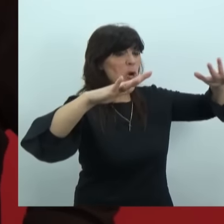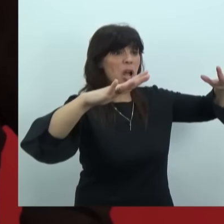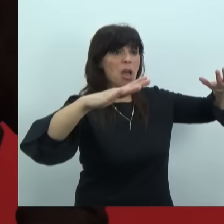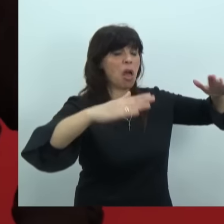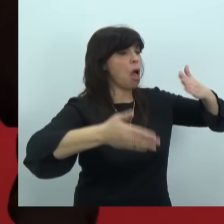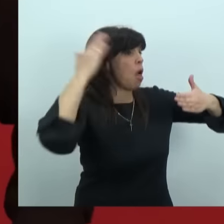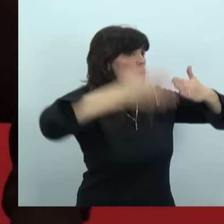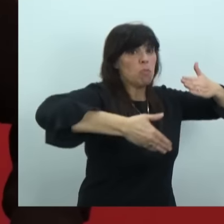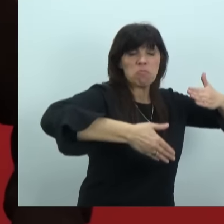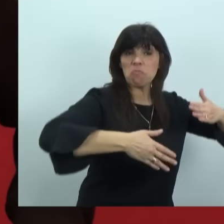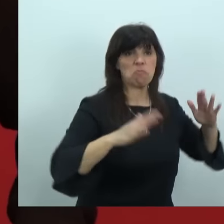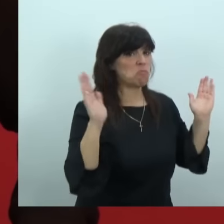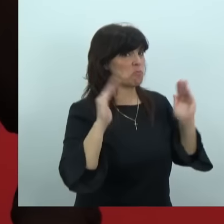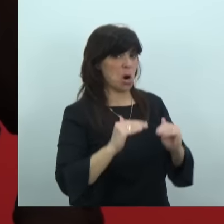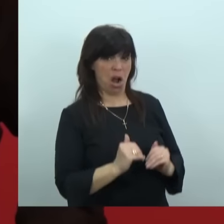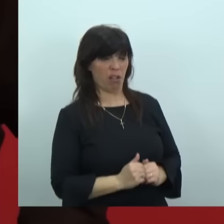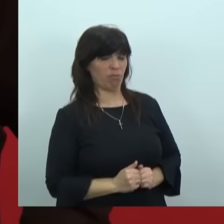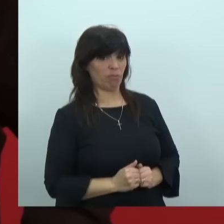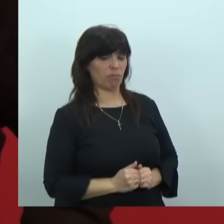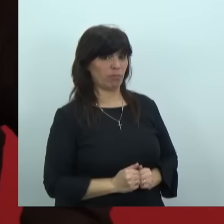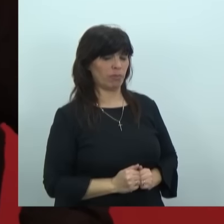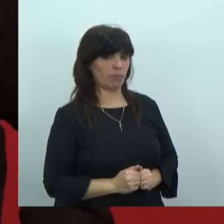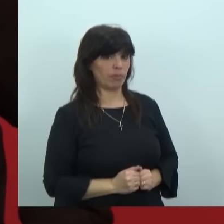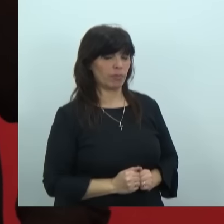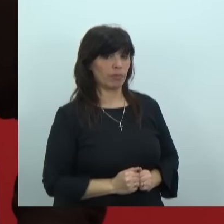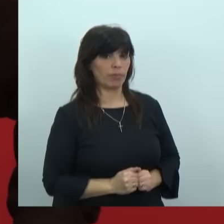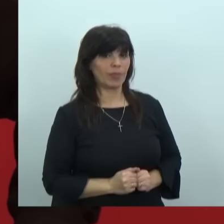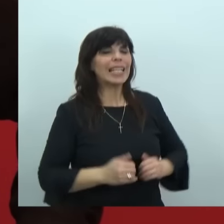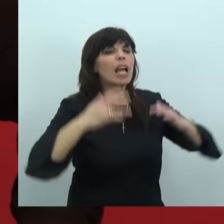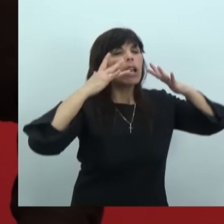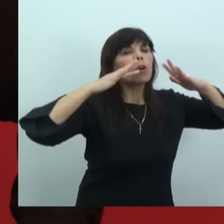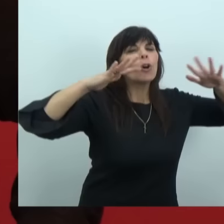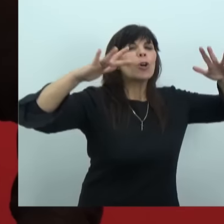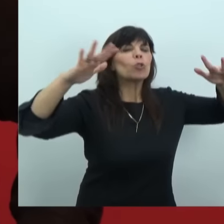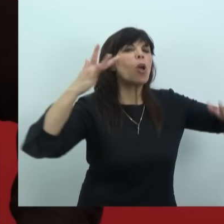límites. Absoluto. Siempre que los sueños sean limpios,